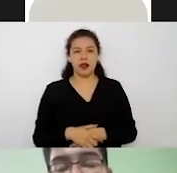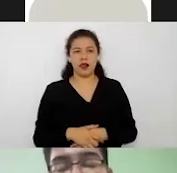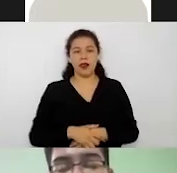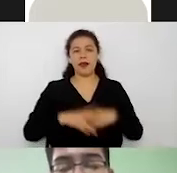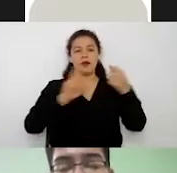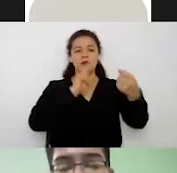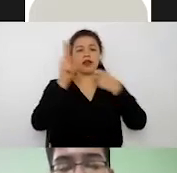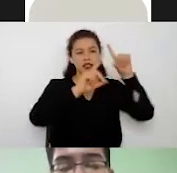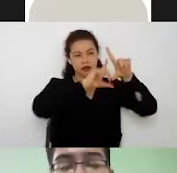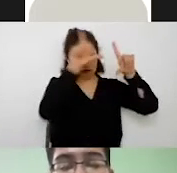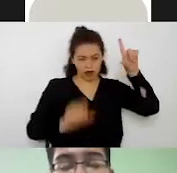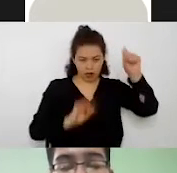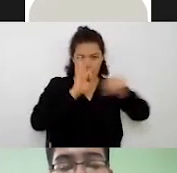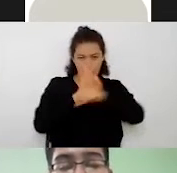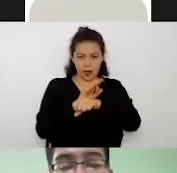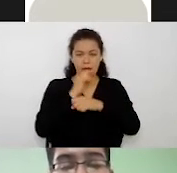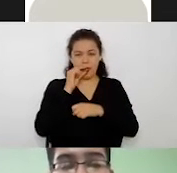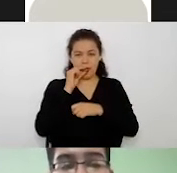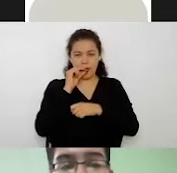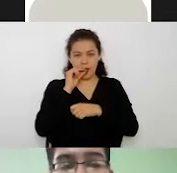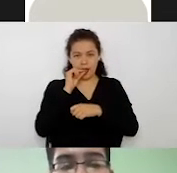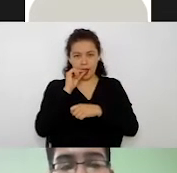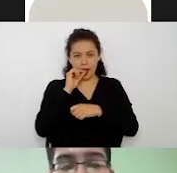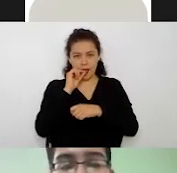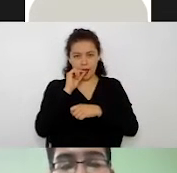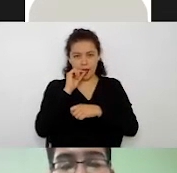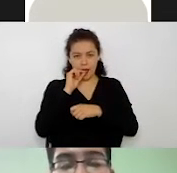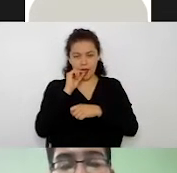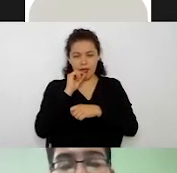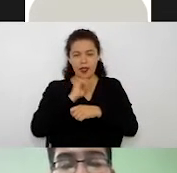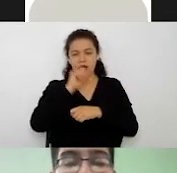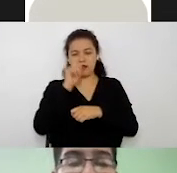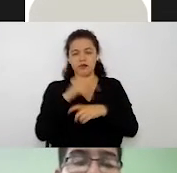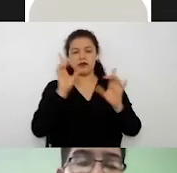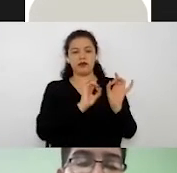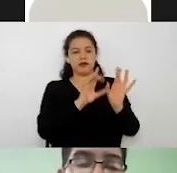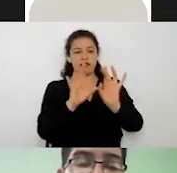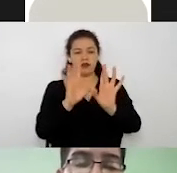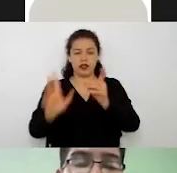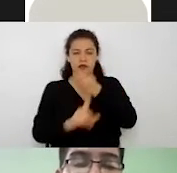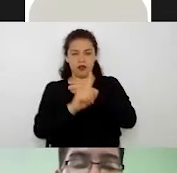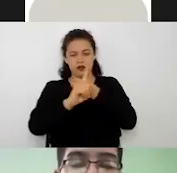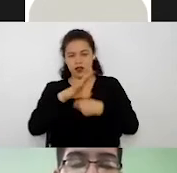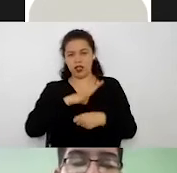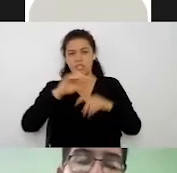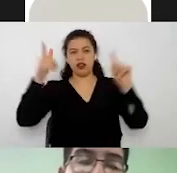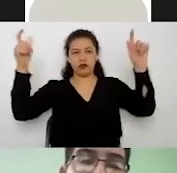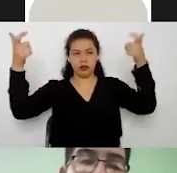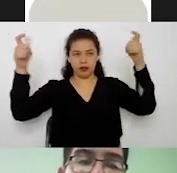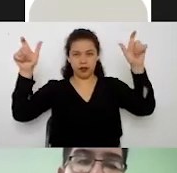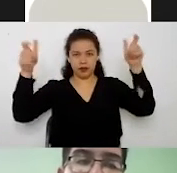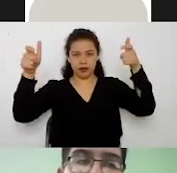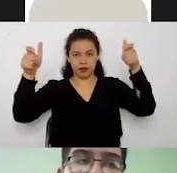país y ante todos los fenómenos que lo pudieran afectar. Y entonces eso se va haciendo micro para